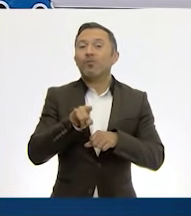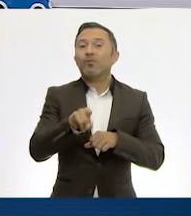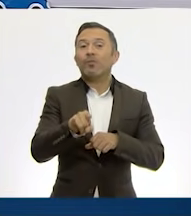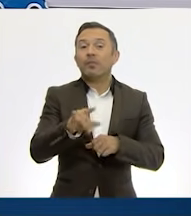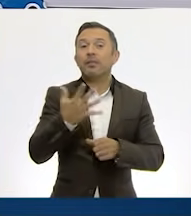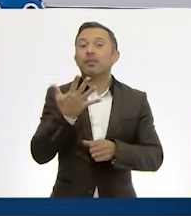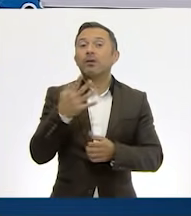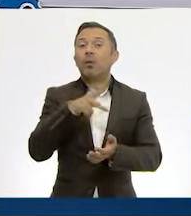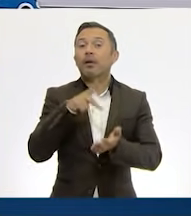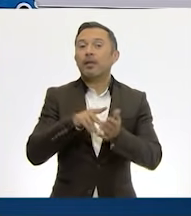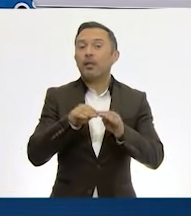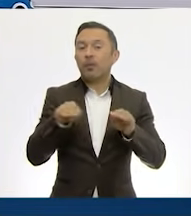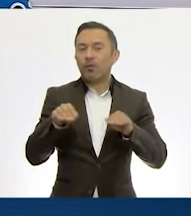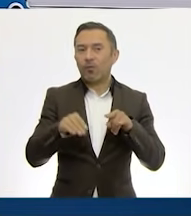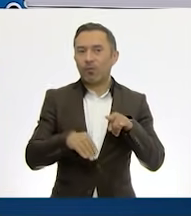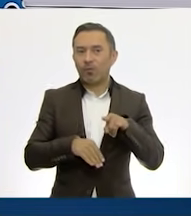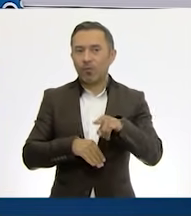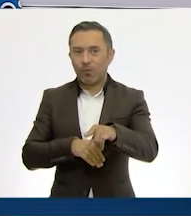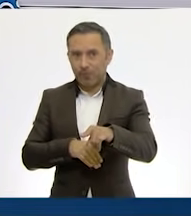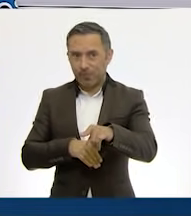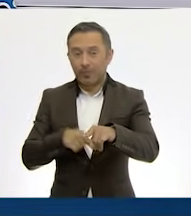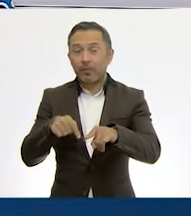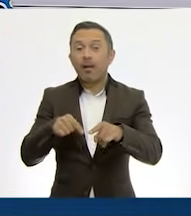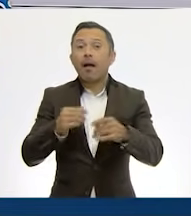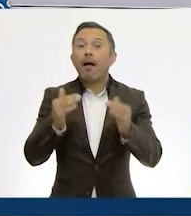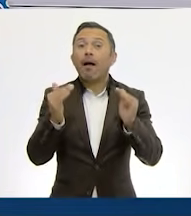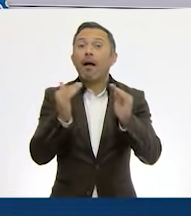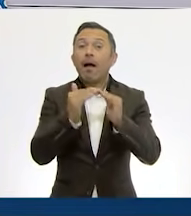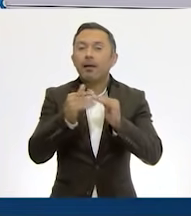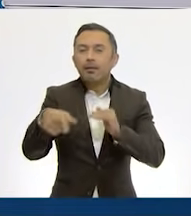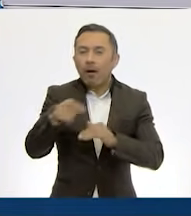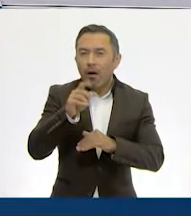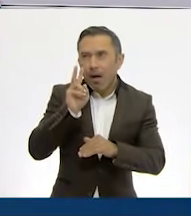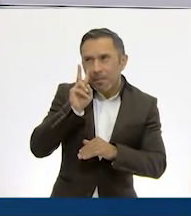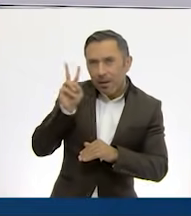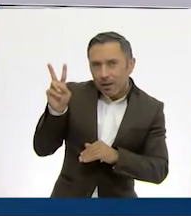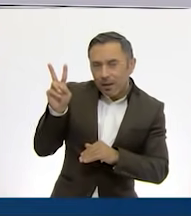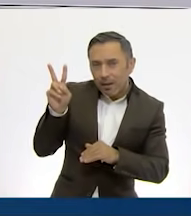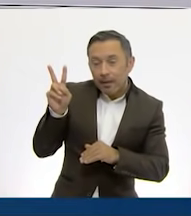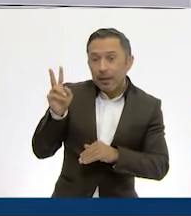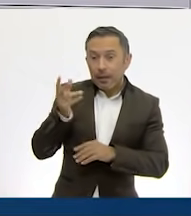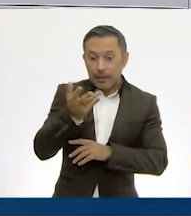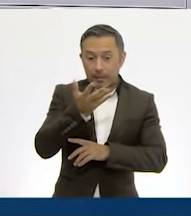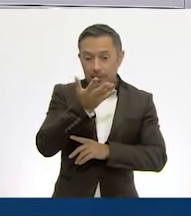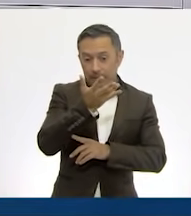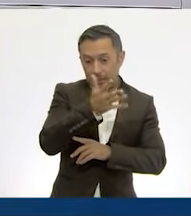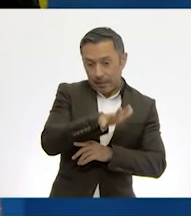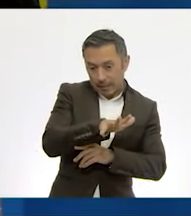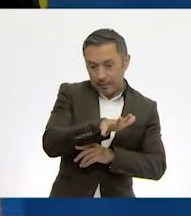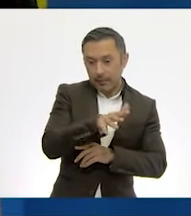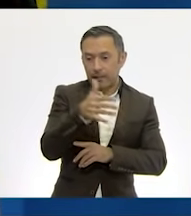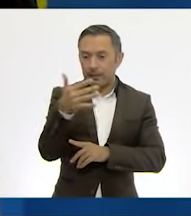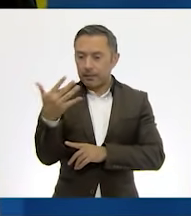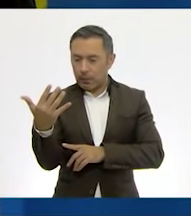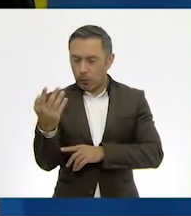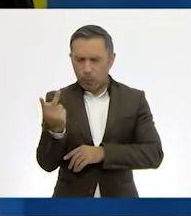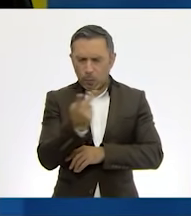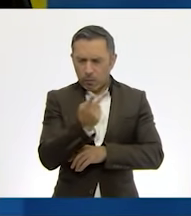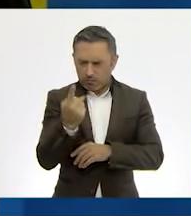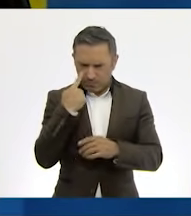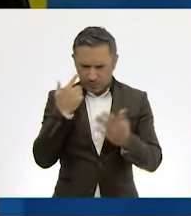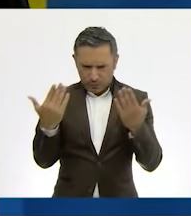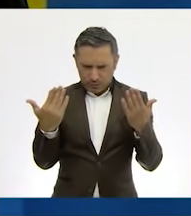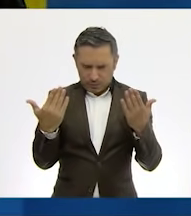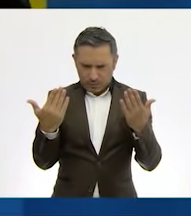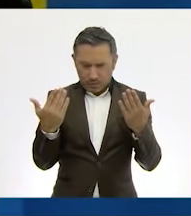kilómetros. ¿Qué relación observan ustedes en casa entre el diez y el cinco? Yo, yo sé que cinco es la